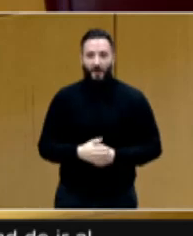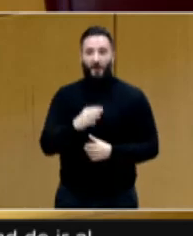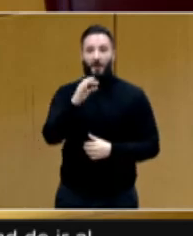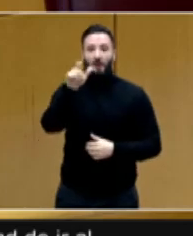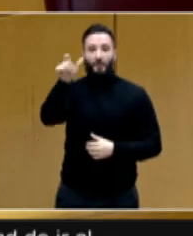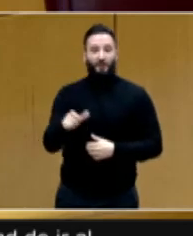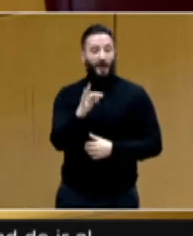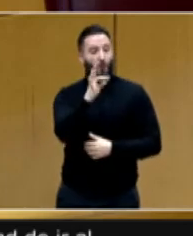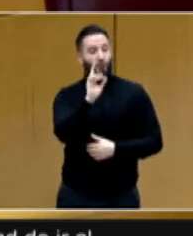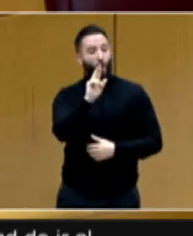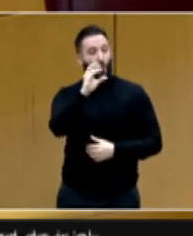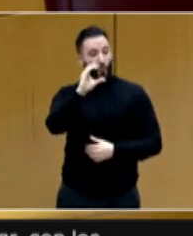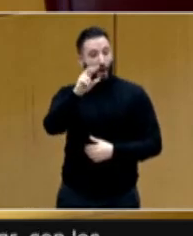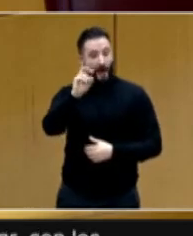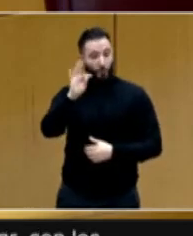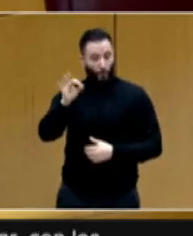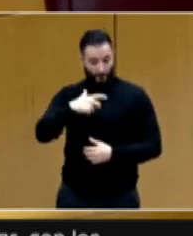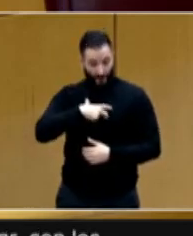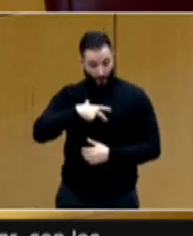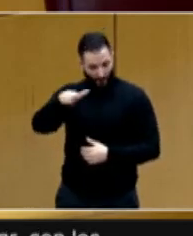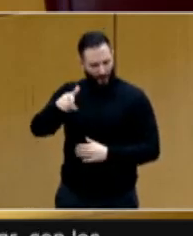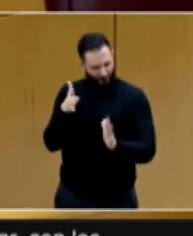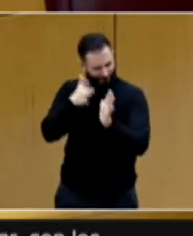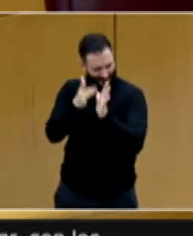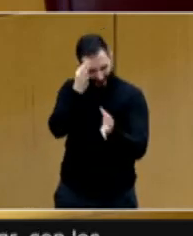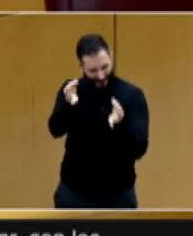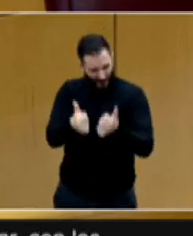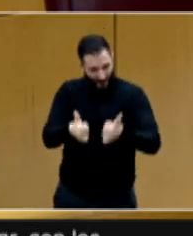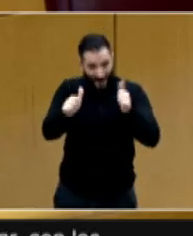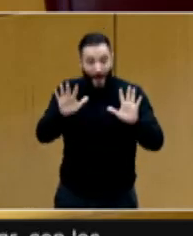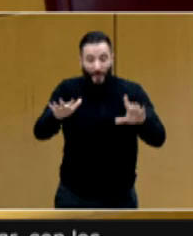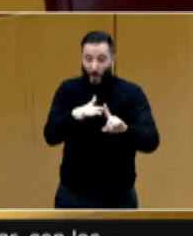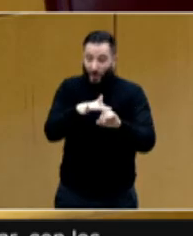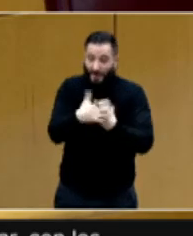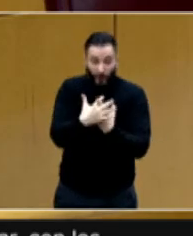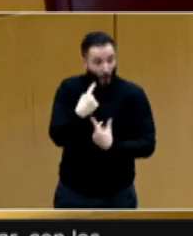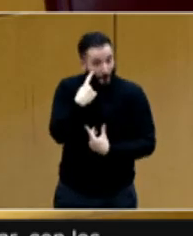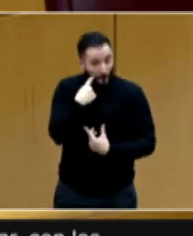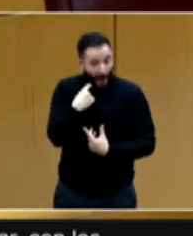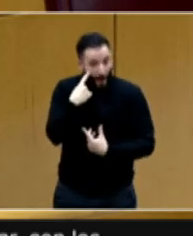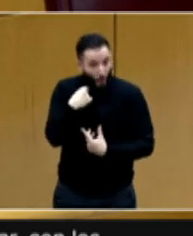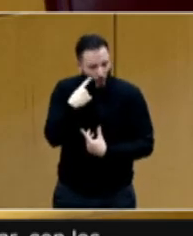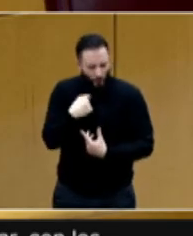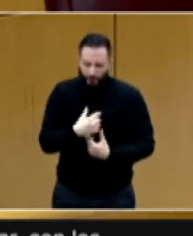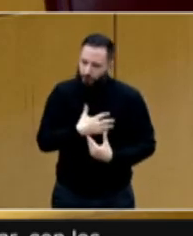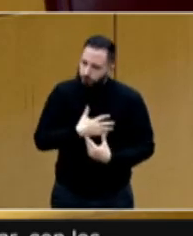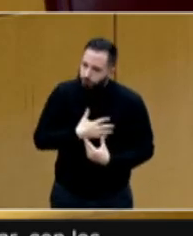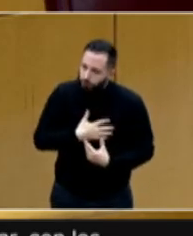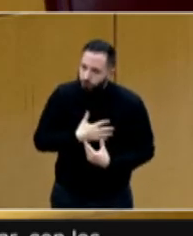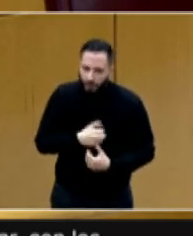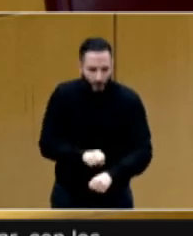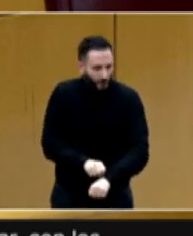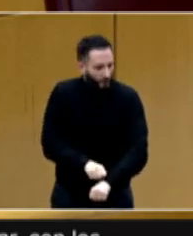arriba porque estoy en el senado ustedes me abuchean pero la situación de los bancos es crítica